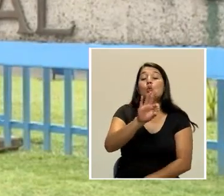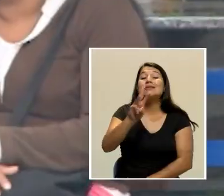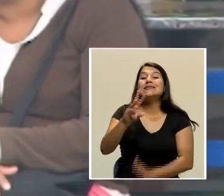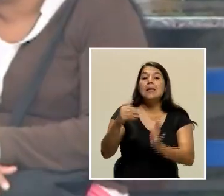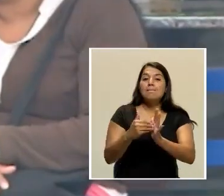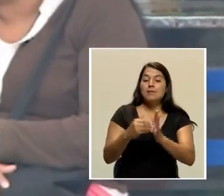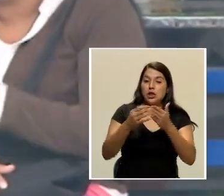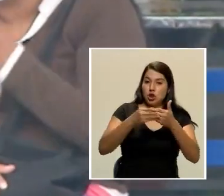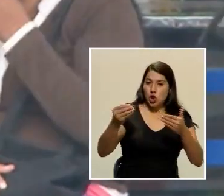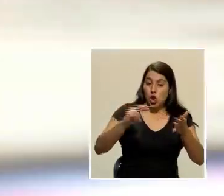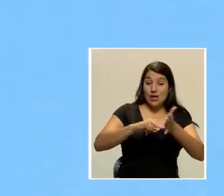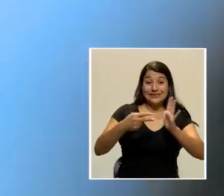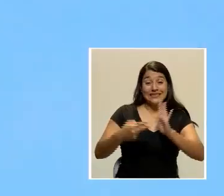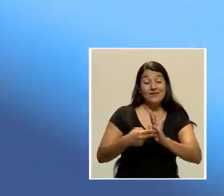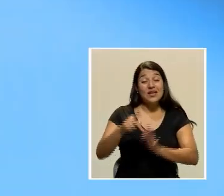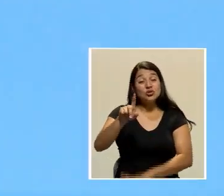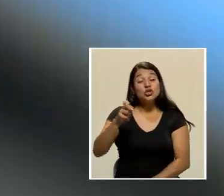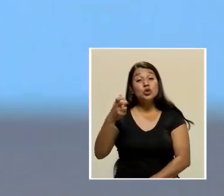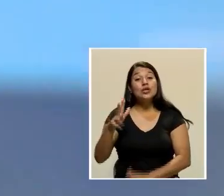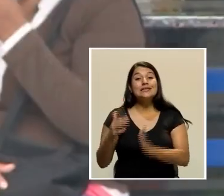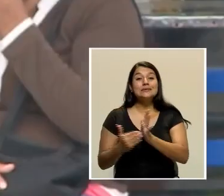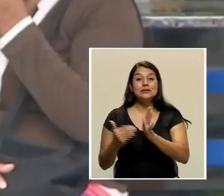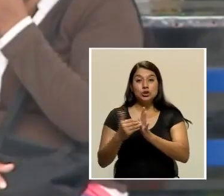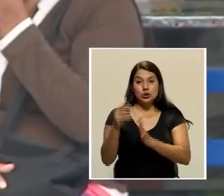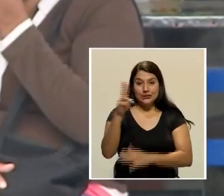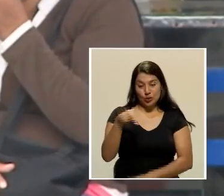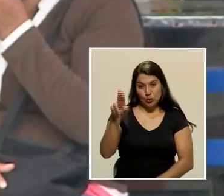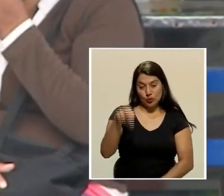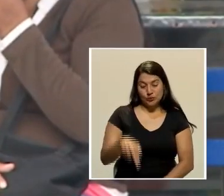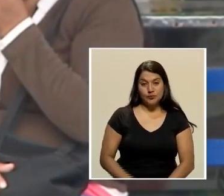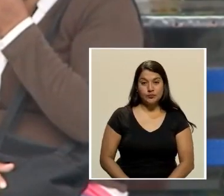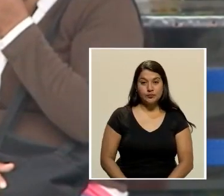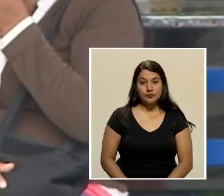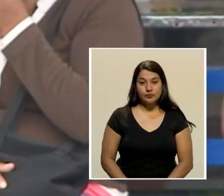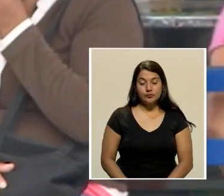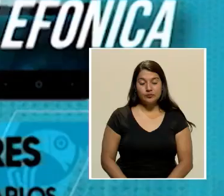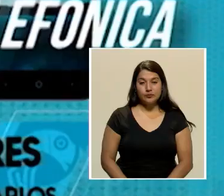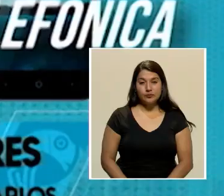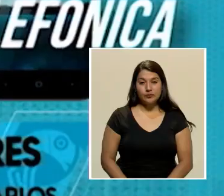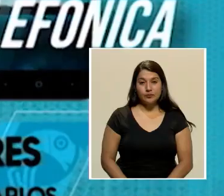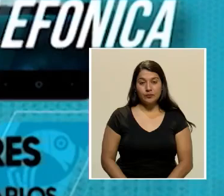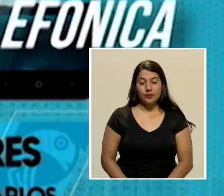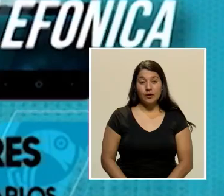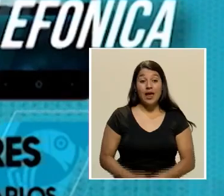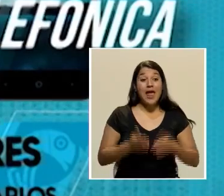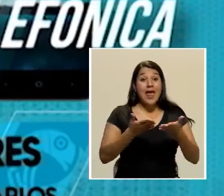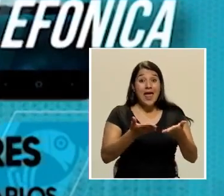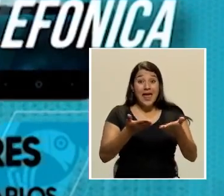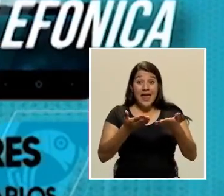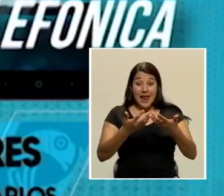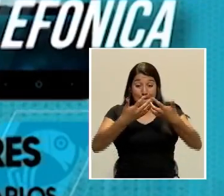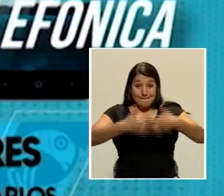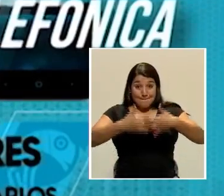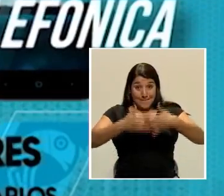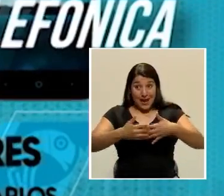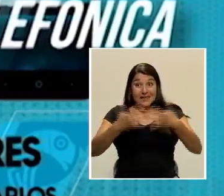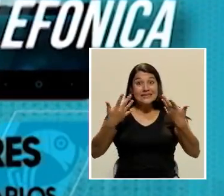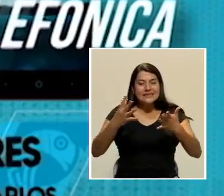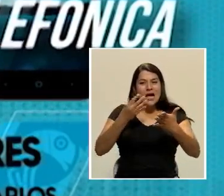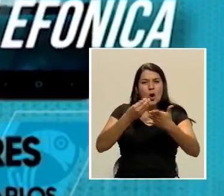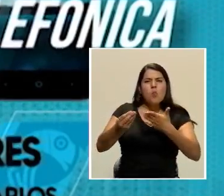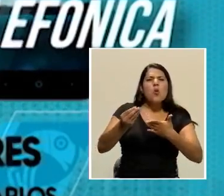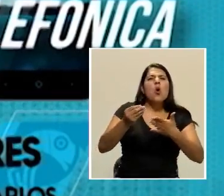salud cuenta con una unidad para 22 pacientes con coronavirus. El costo de los nuevos ventiladores